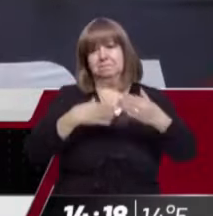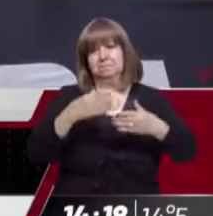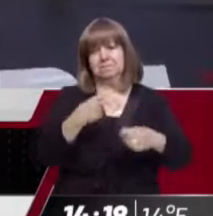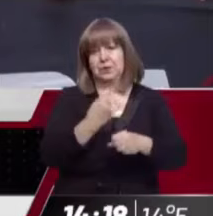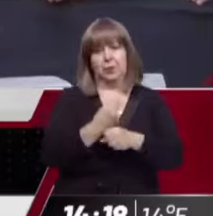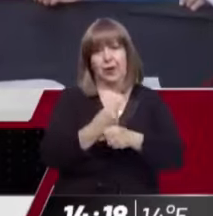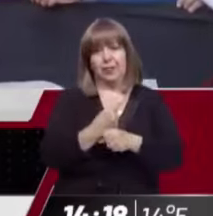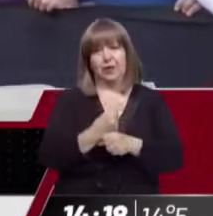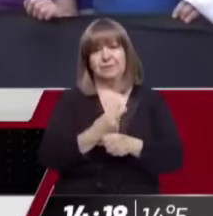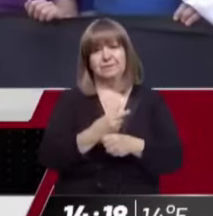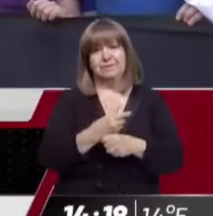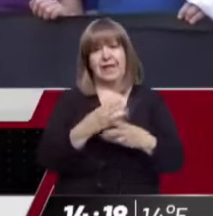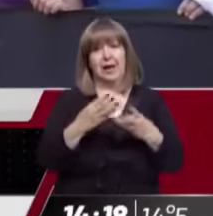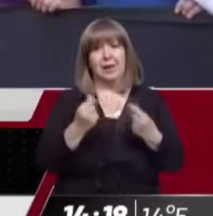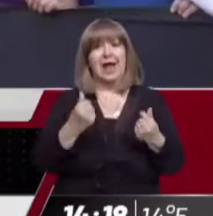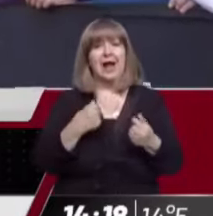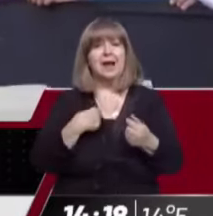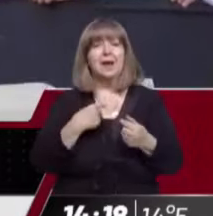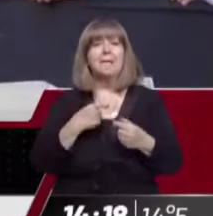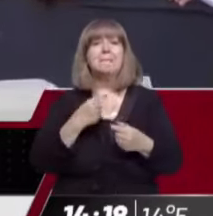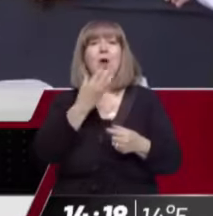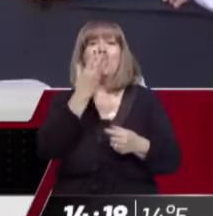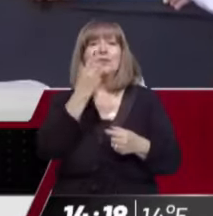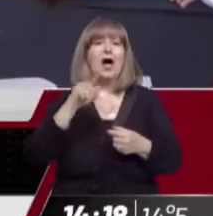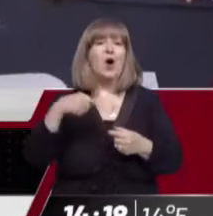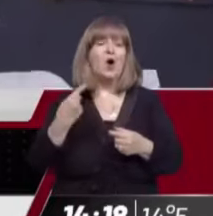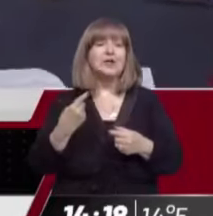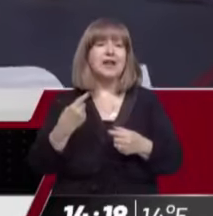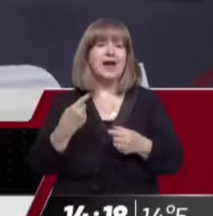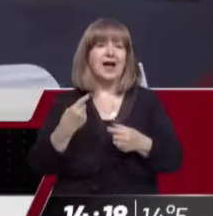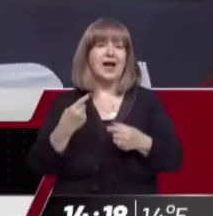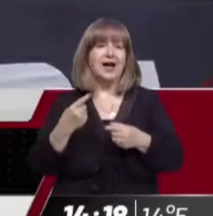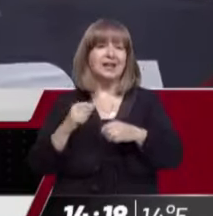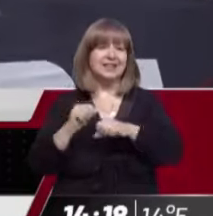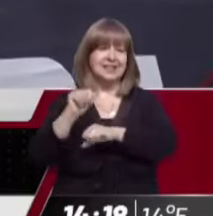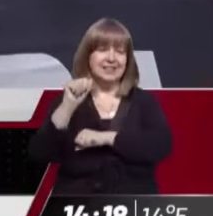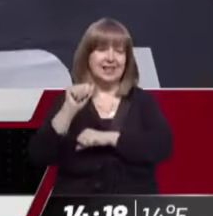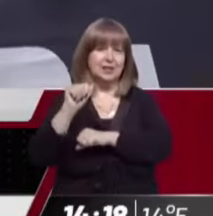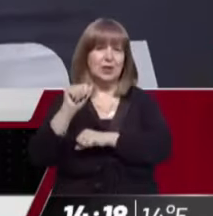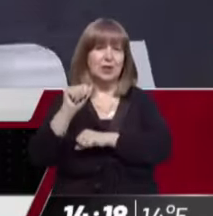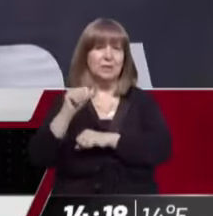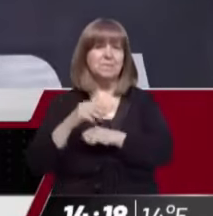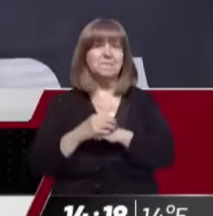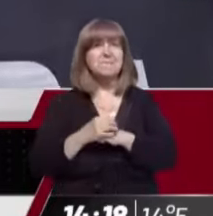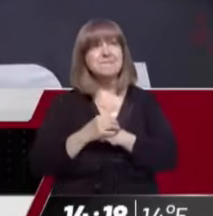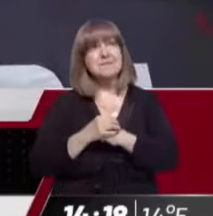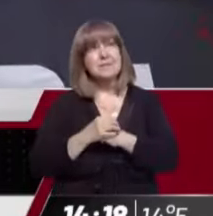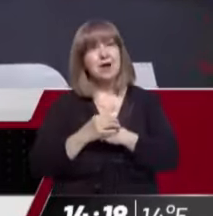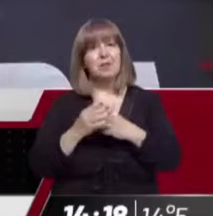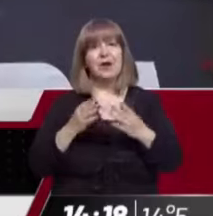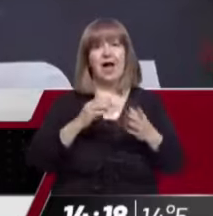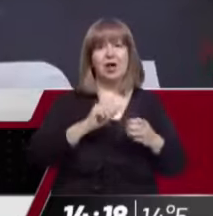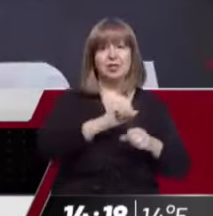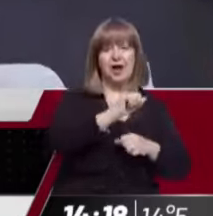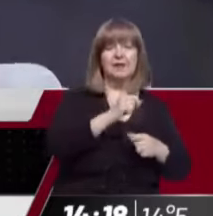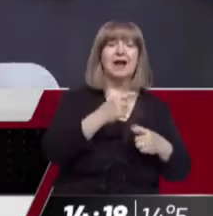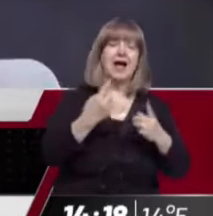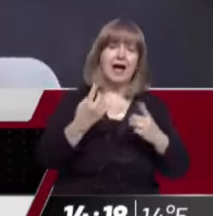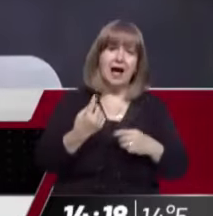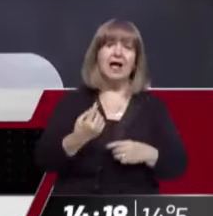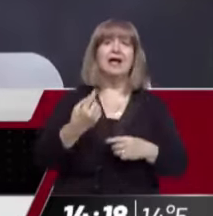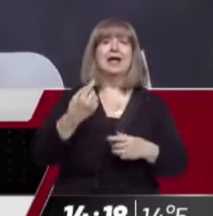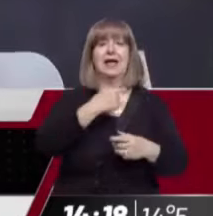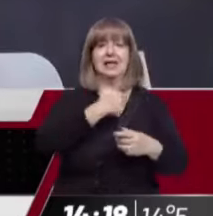poder terminar la otra carrera que sí me hubiese gustado estudiar hipotéticamente. Claro, el Estado te da un